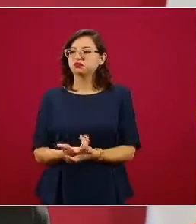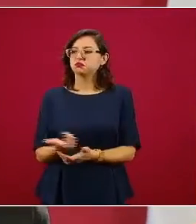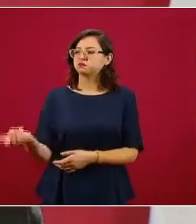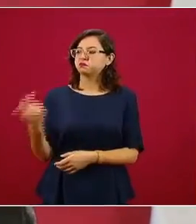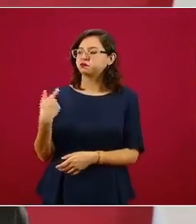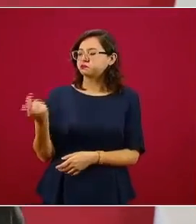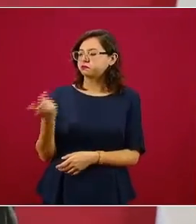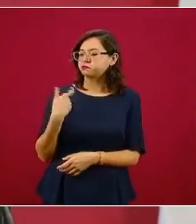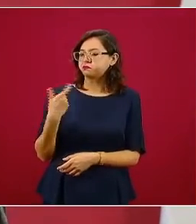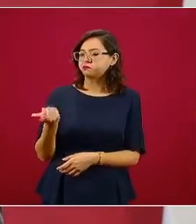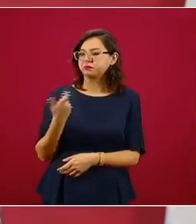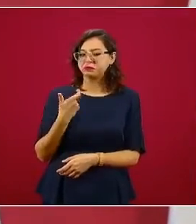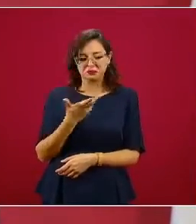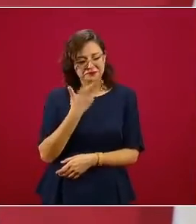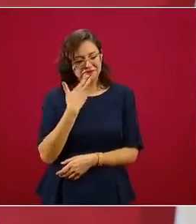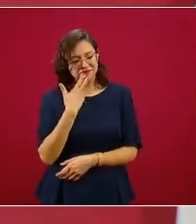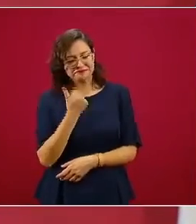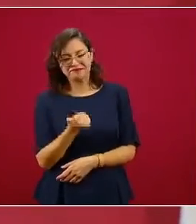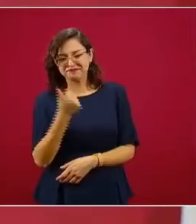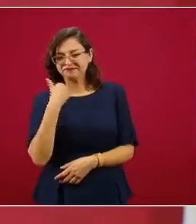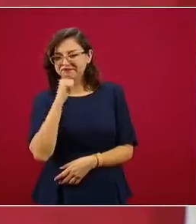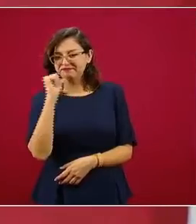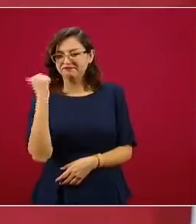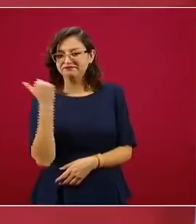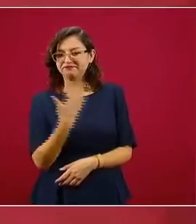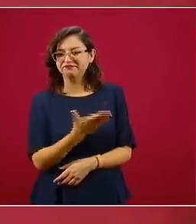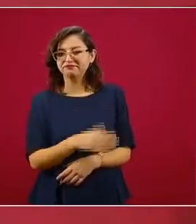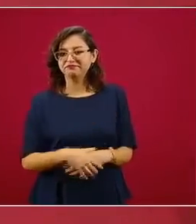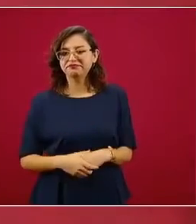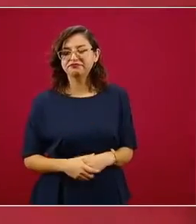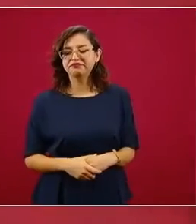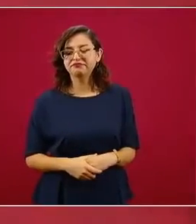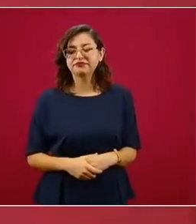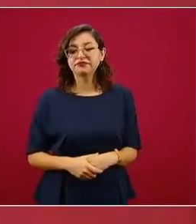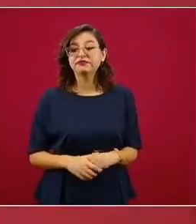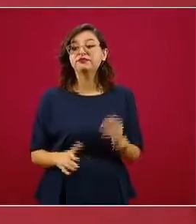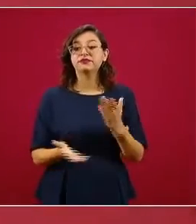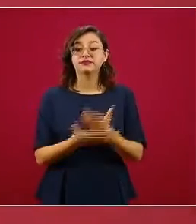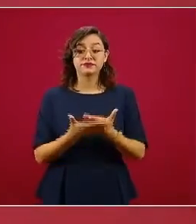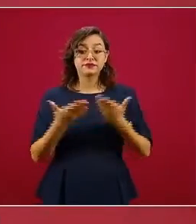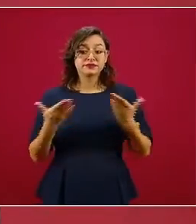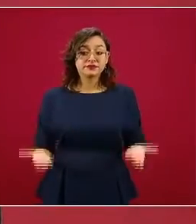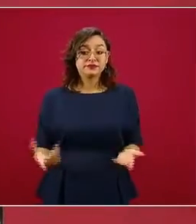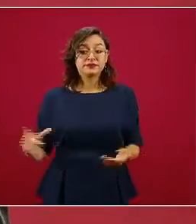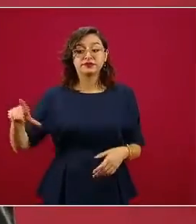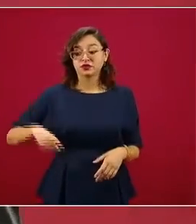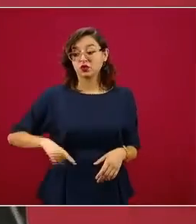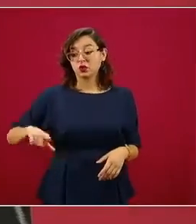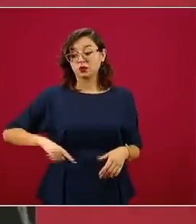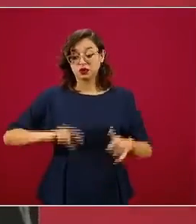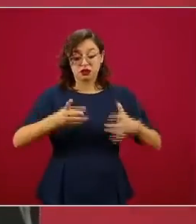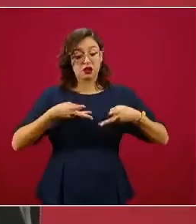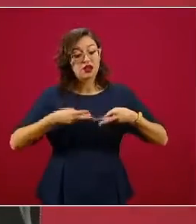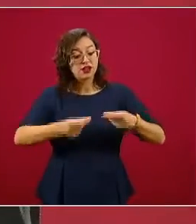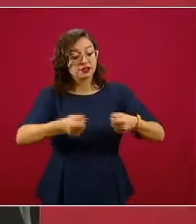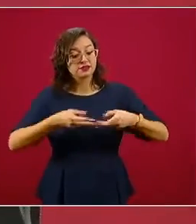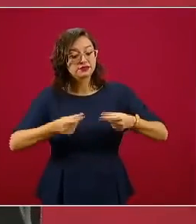Ahora se está reduciendo el costo del gobierno al pueblo.